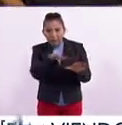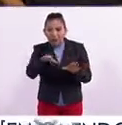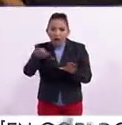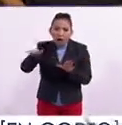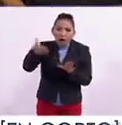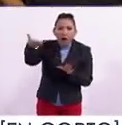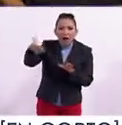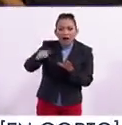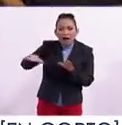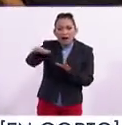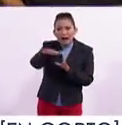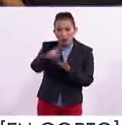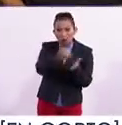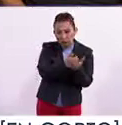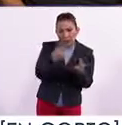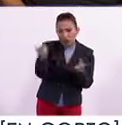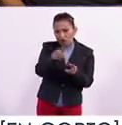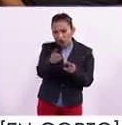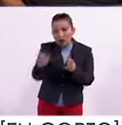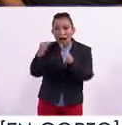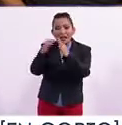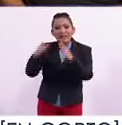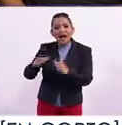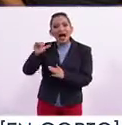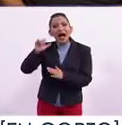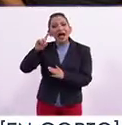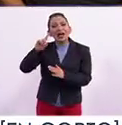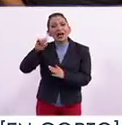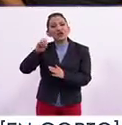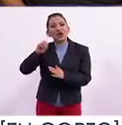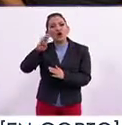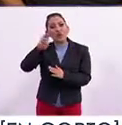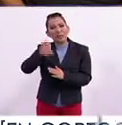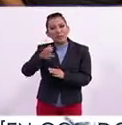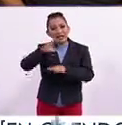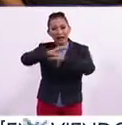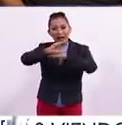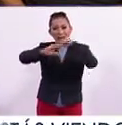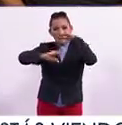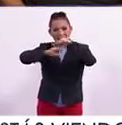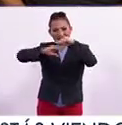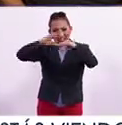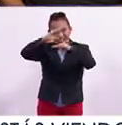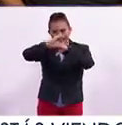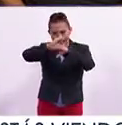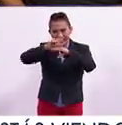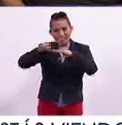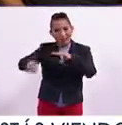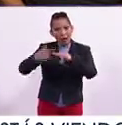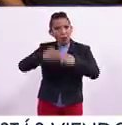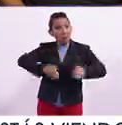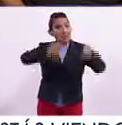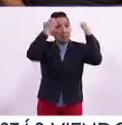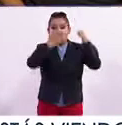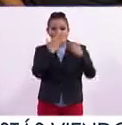ciudad, en casas de adobe, casas de tabique, etc., no en los grandes edificios, y que esos